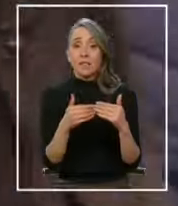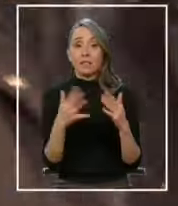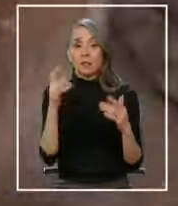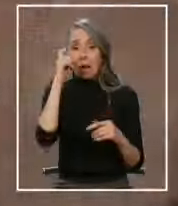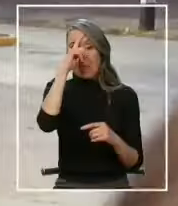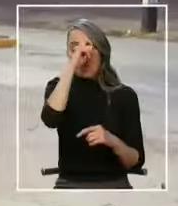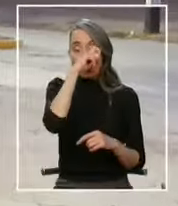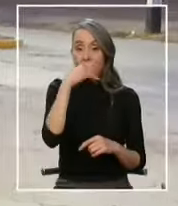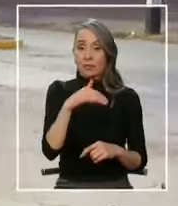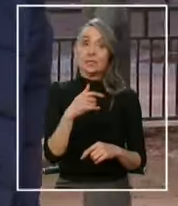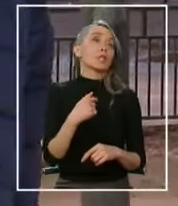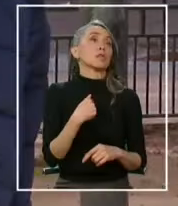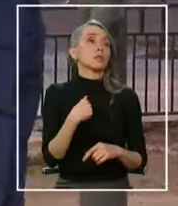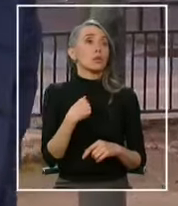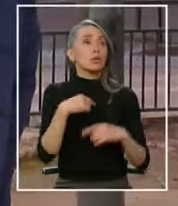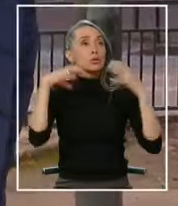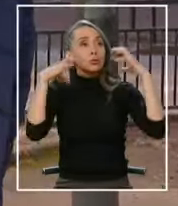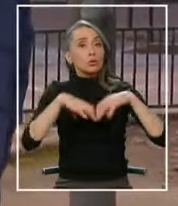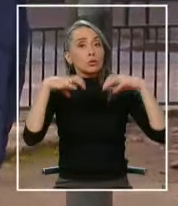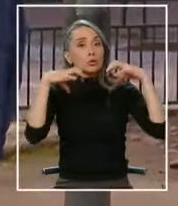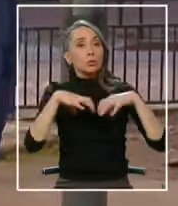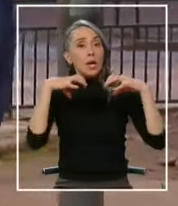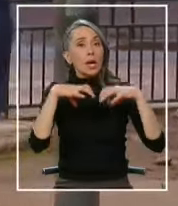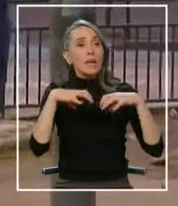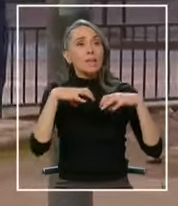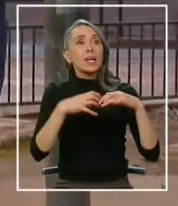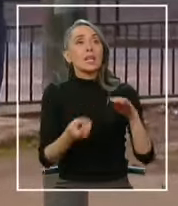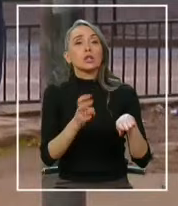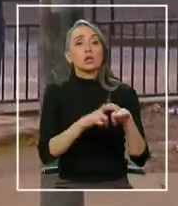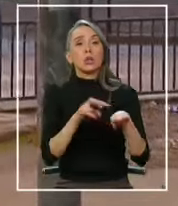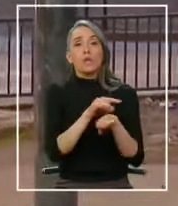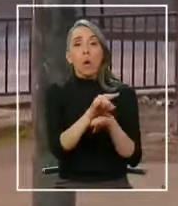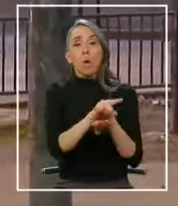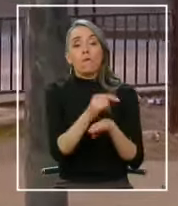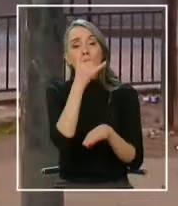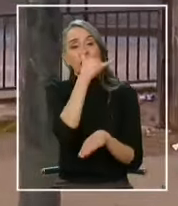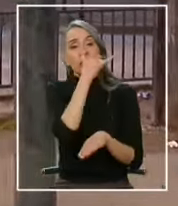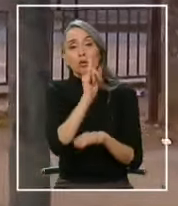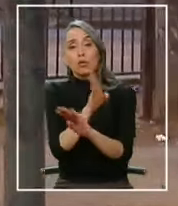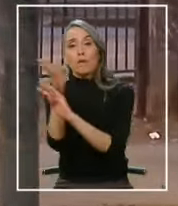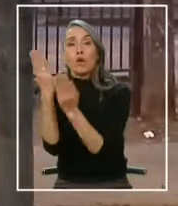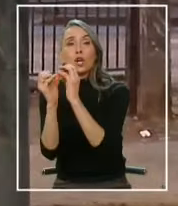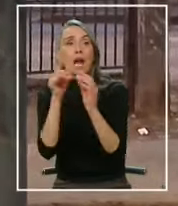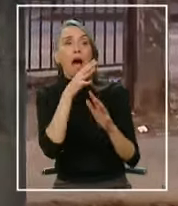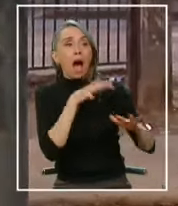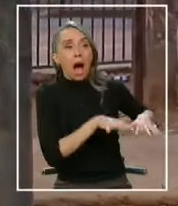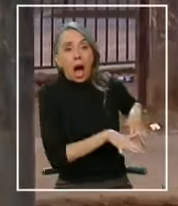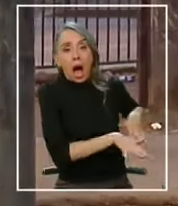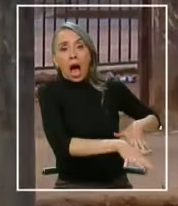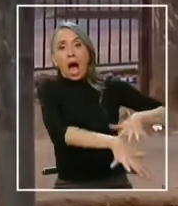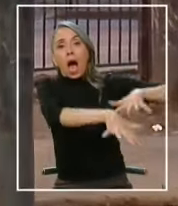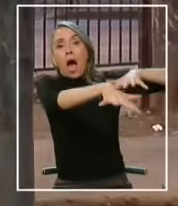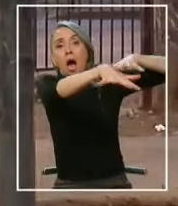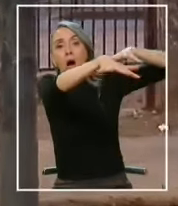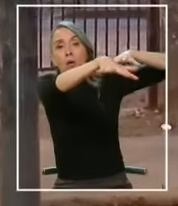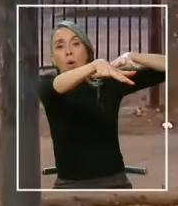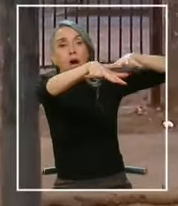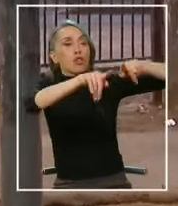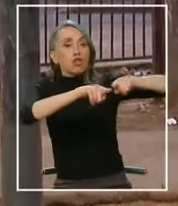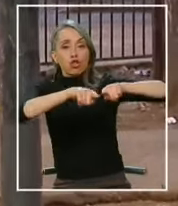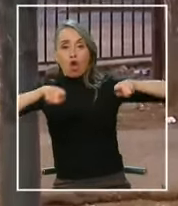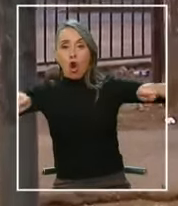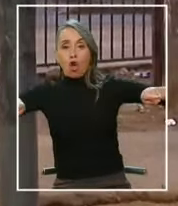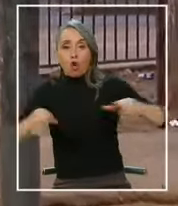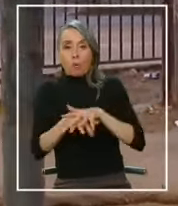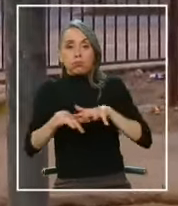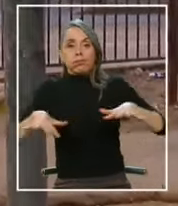más complicado. Cuando llueve, yo o me tengo que ir en Uber o no voy a clase, porque esta calle se inunda de lado a lado.